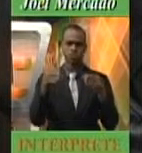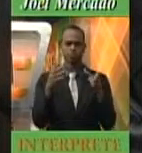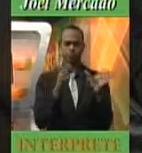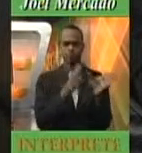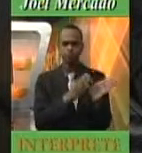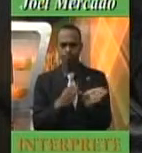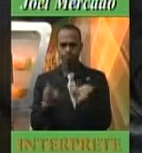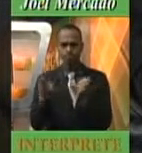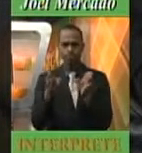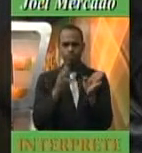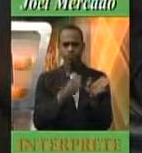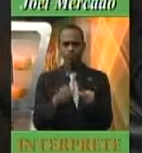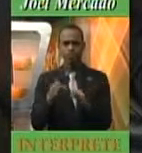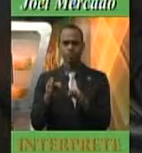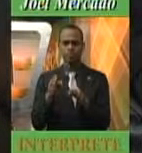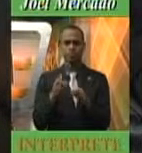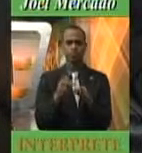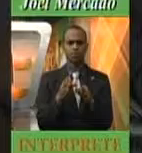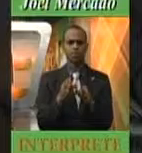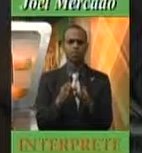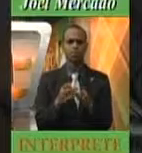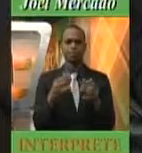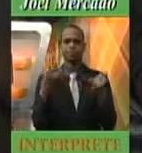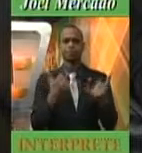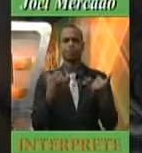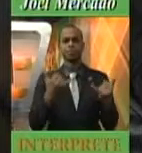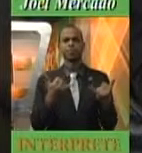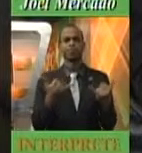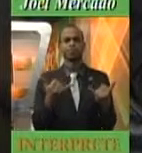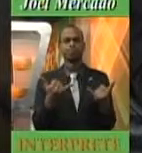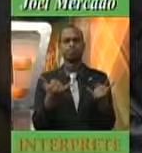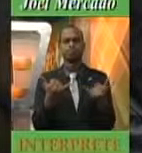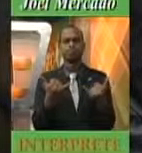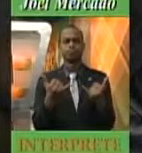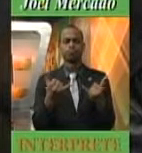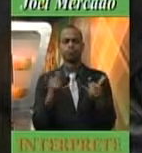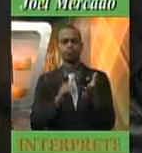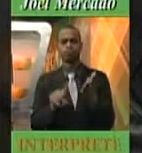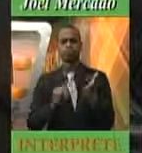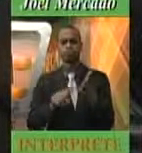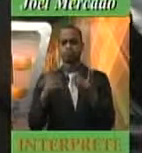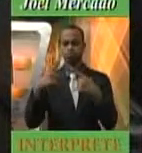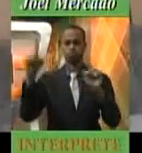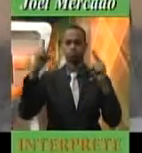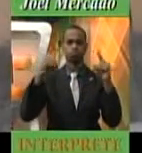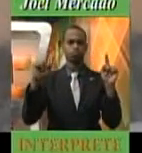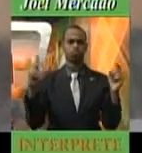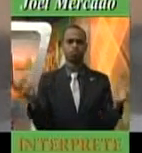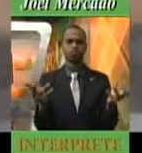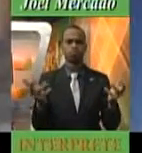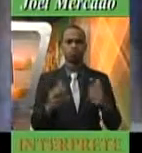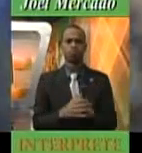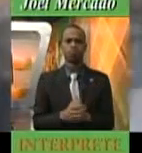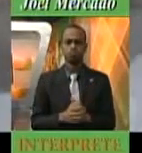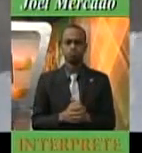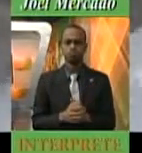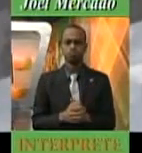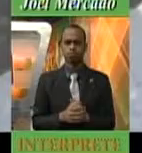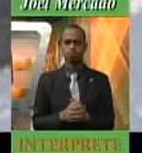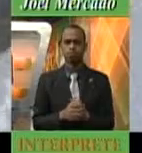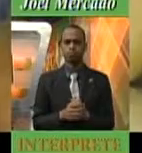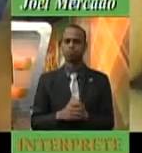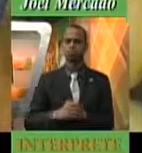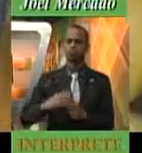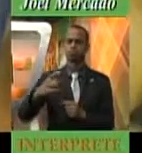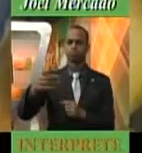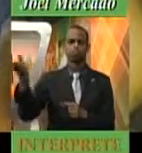plan hasta poder hoy quizás medir resultados en términos, por ejemplo?